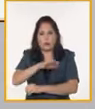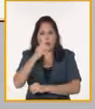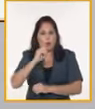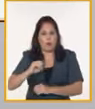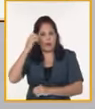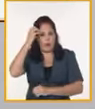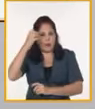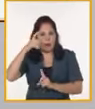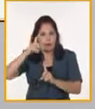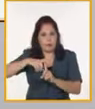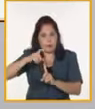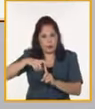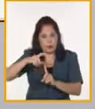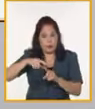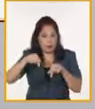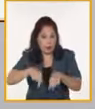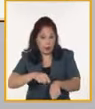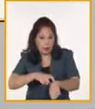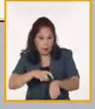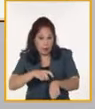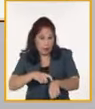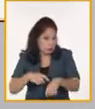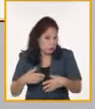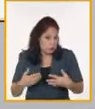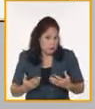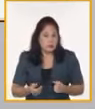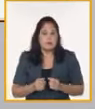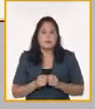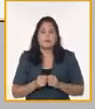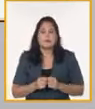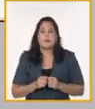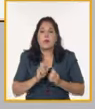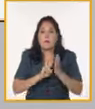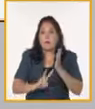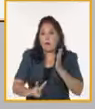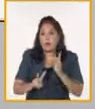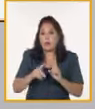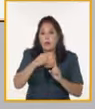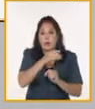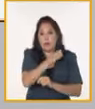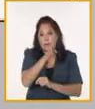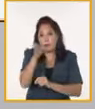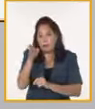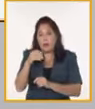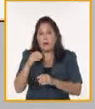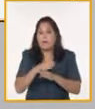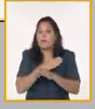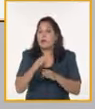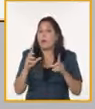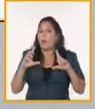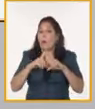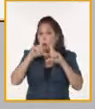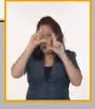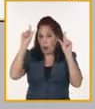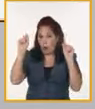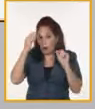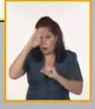sindicatos y ahora en estos momentos estamos a nivel de provincia con todos los gobiernos provinciales y municipales por